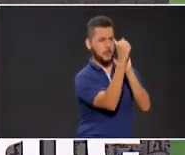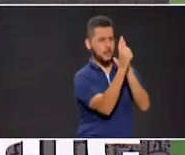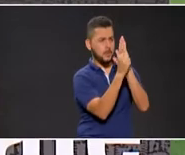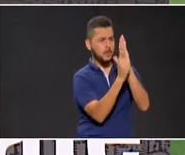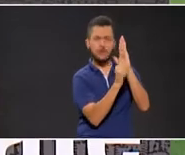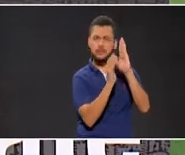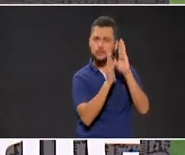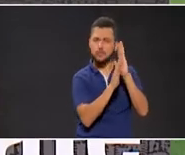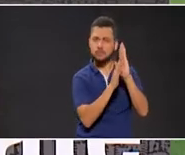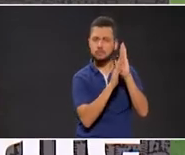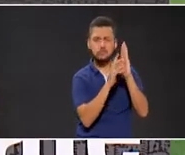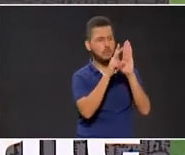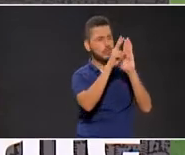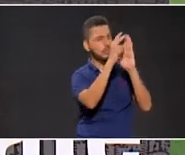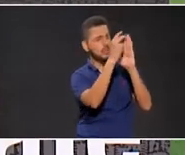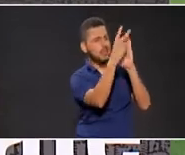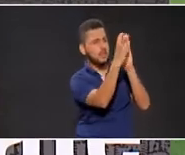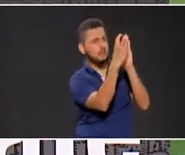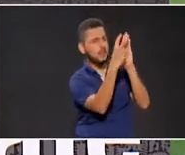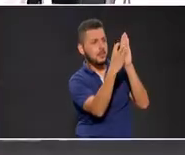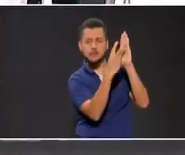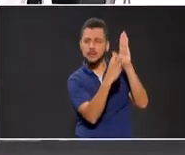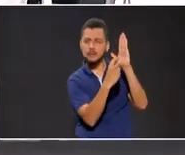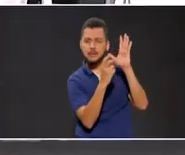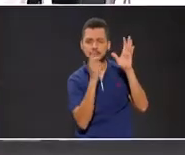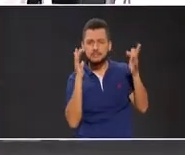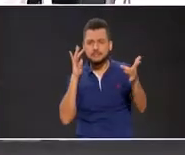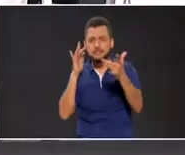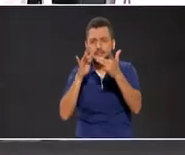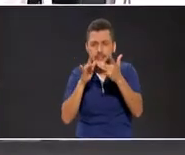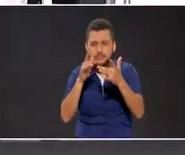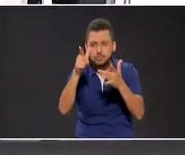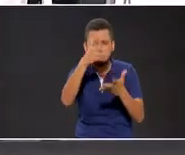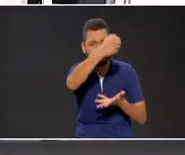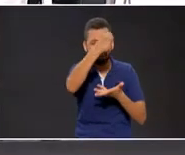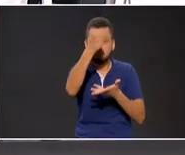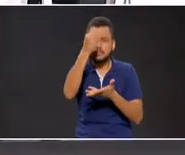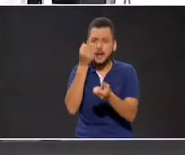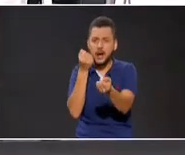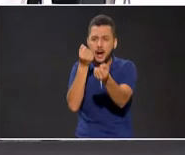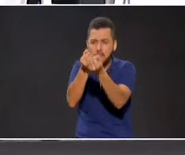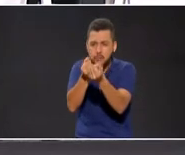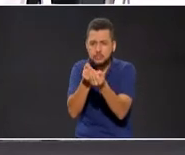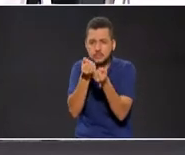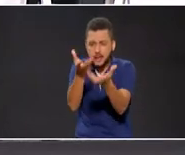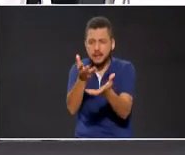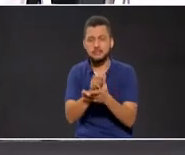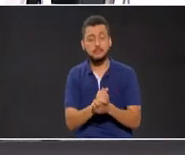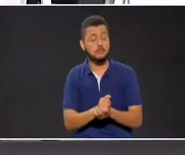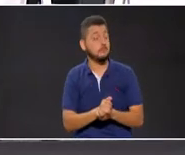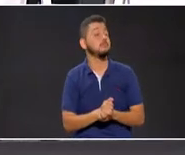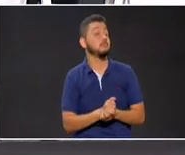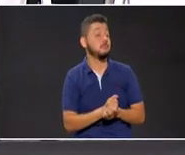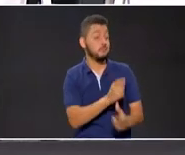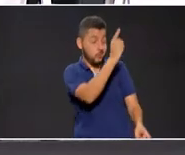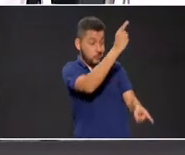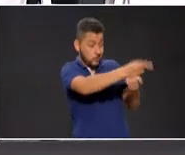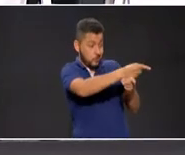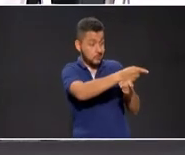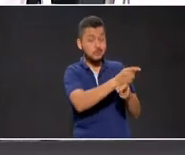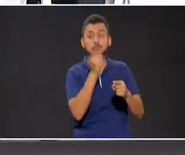está pensada la remuneración para ellos por supuesto inclusive desde el punto de vista que hemos manejado de también la